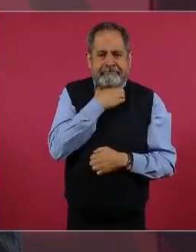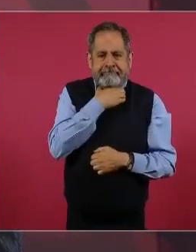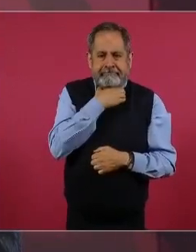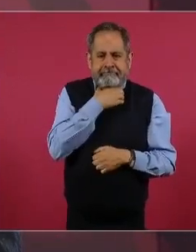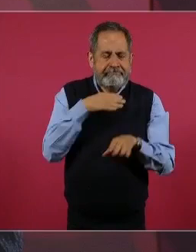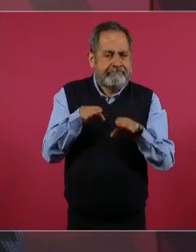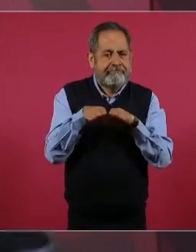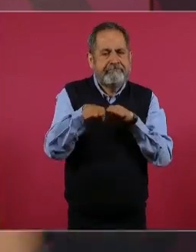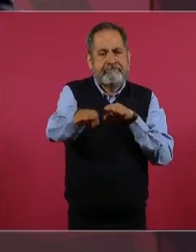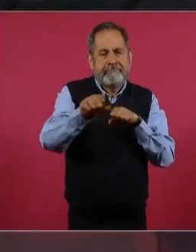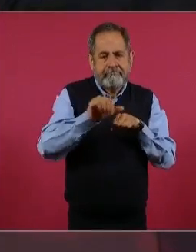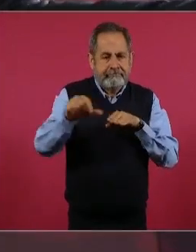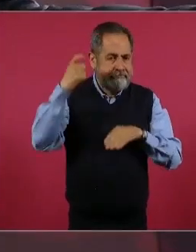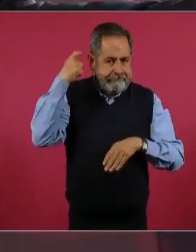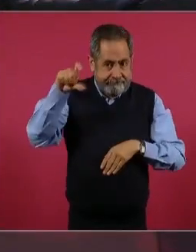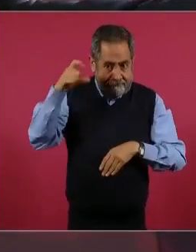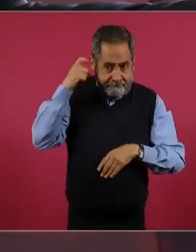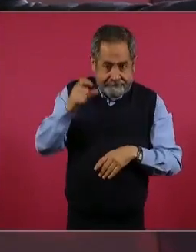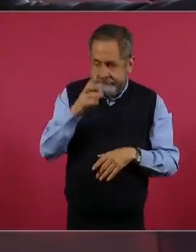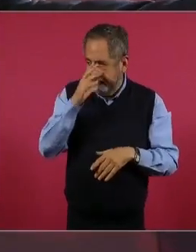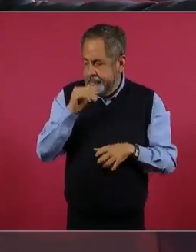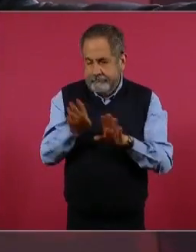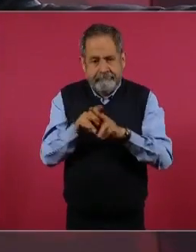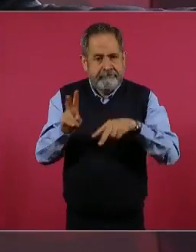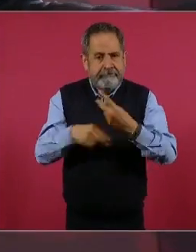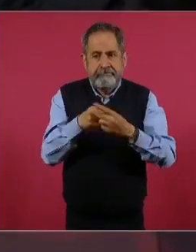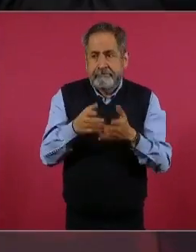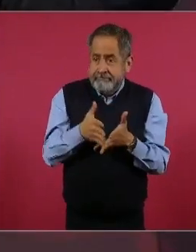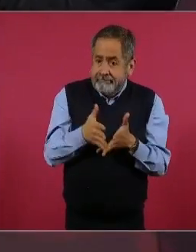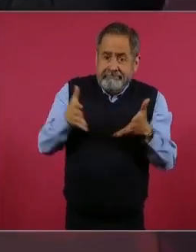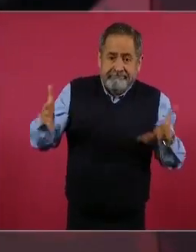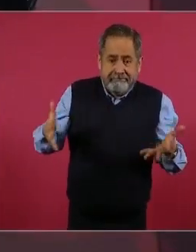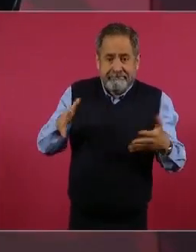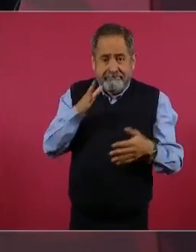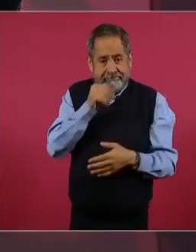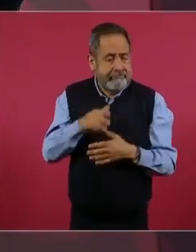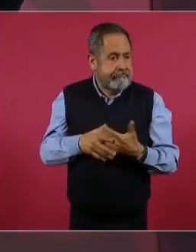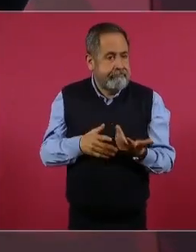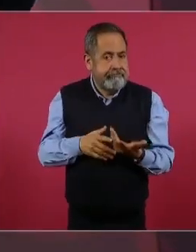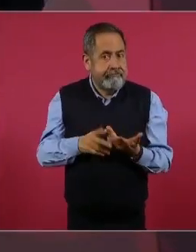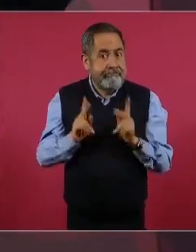saturada la carretera, ya no hay cómo ampliarla, solo